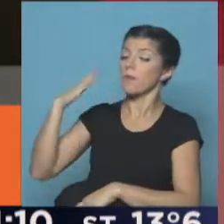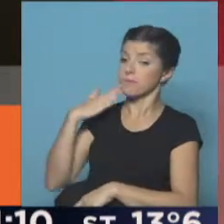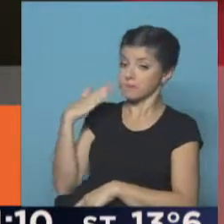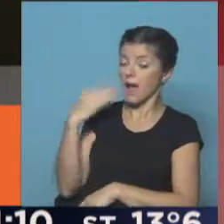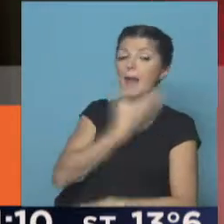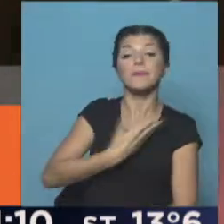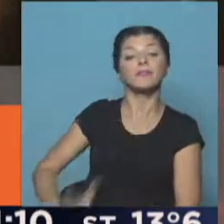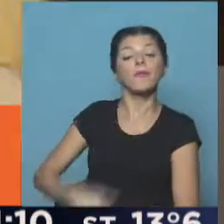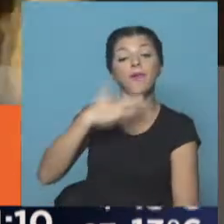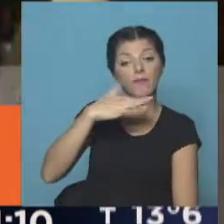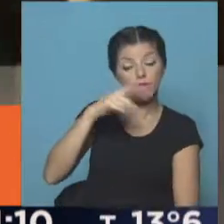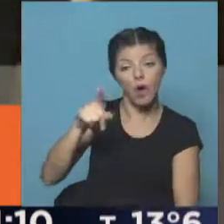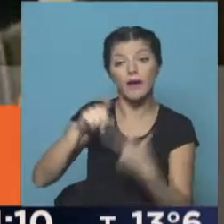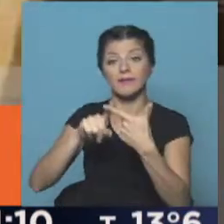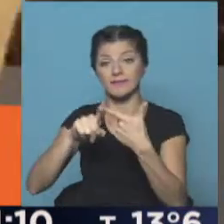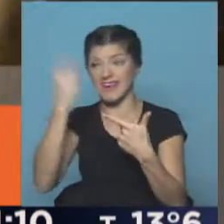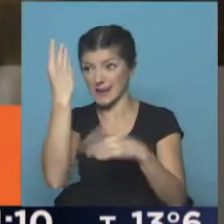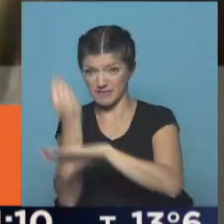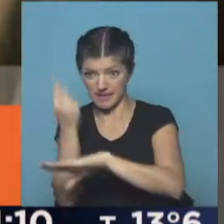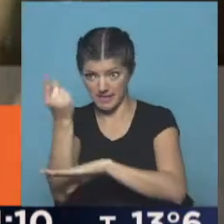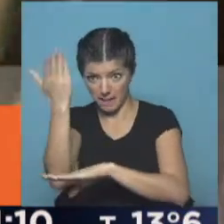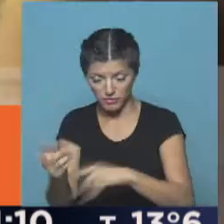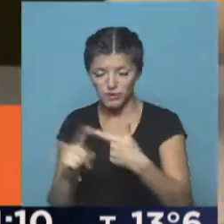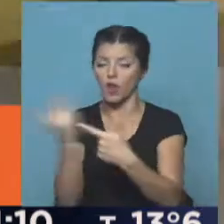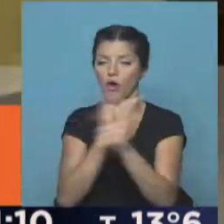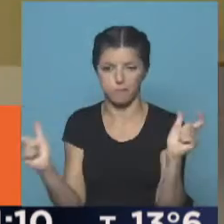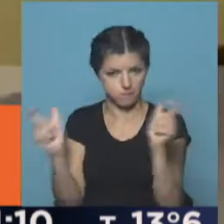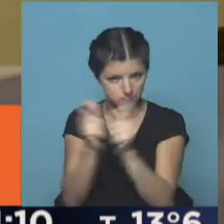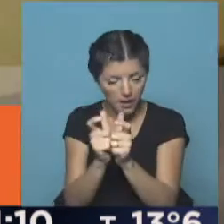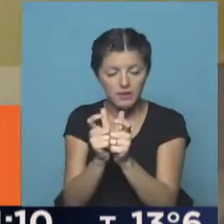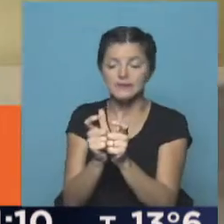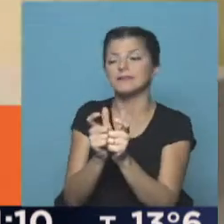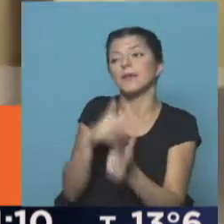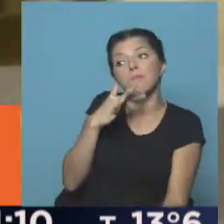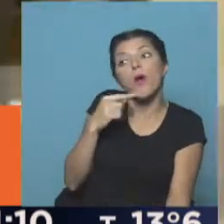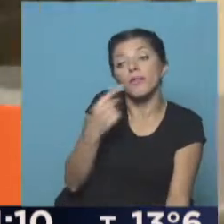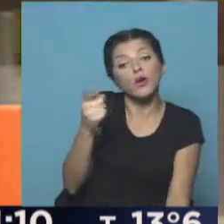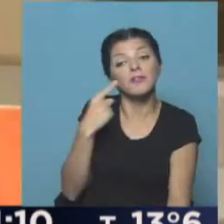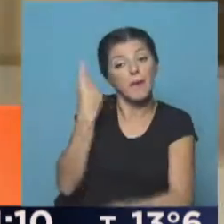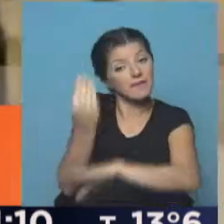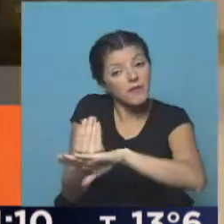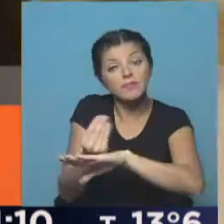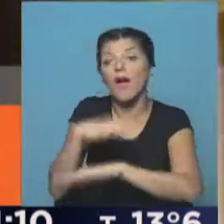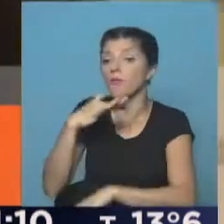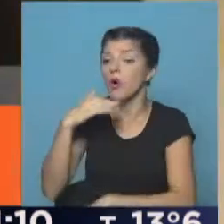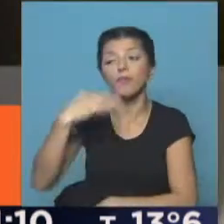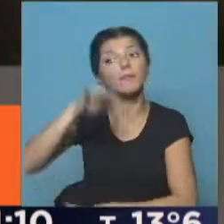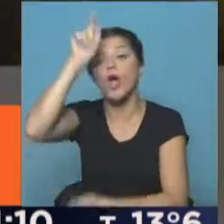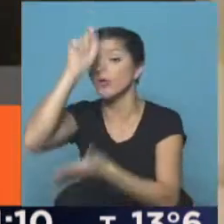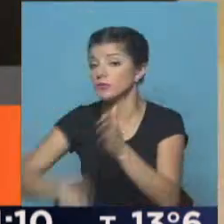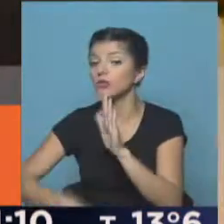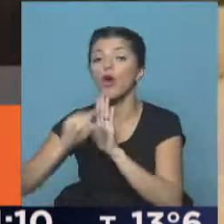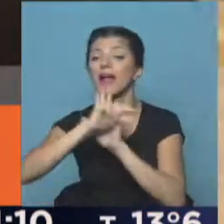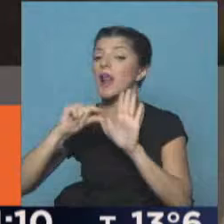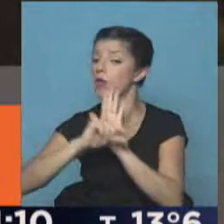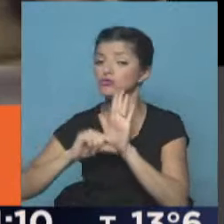y el representante del jugador tuvieron una reunión y Boca ya le dijo que si viste la camiseta Xeneize firmarán un contrato con algunas